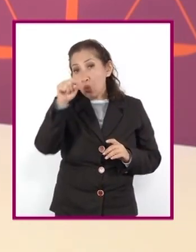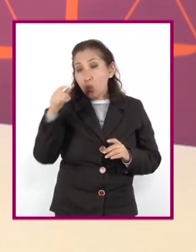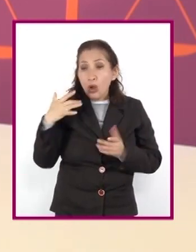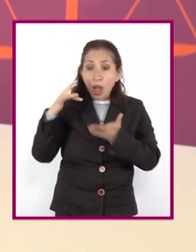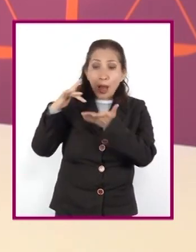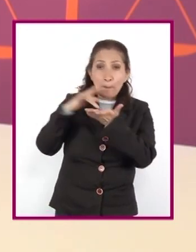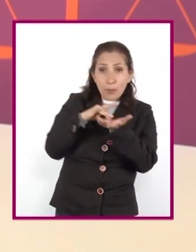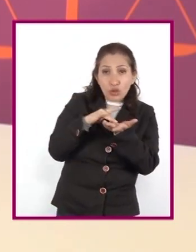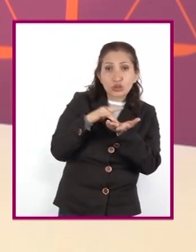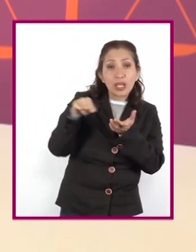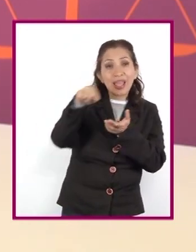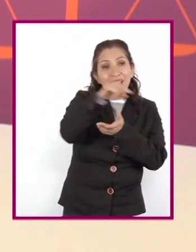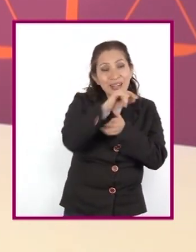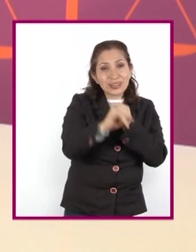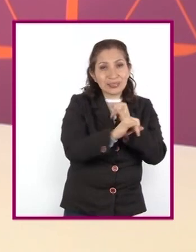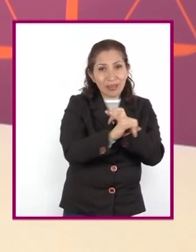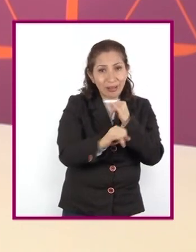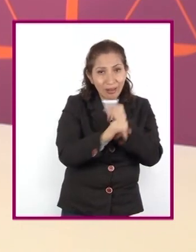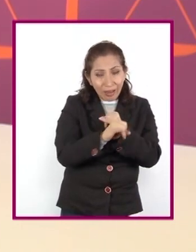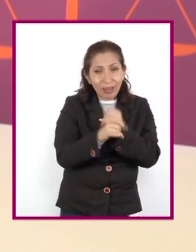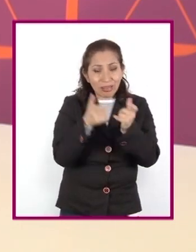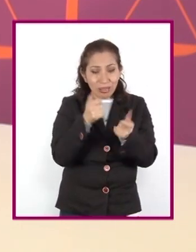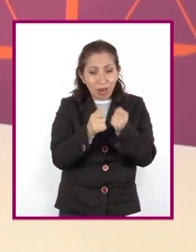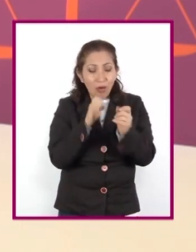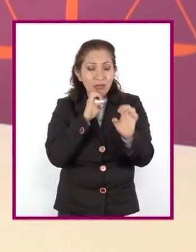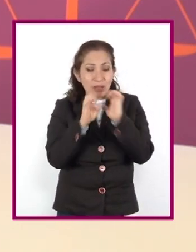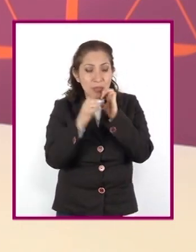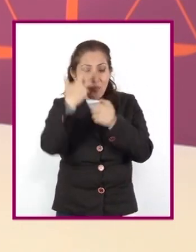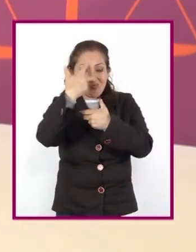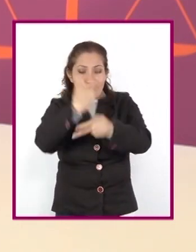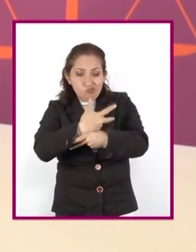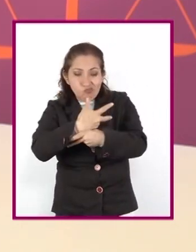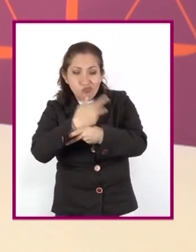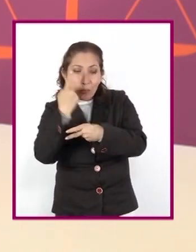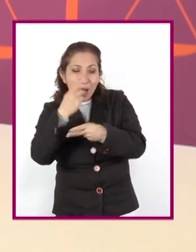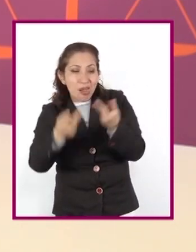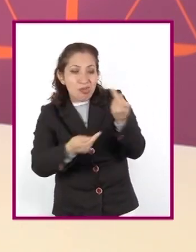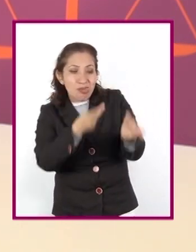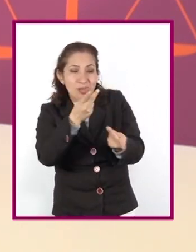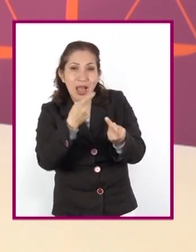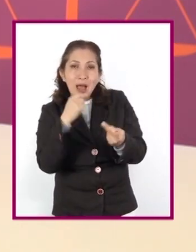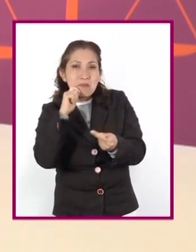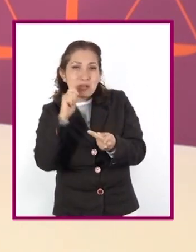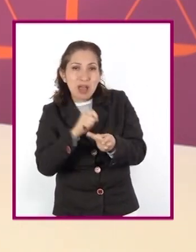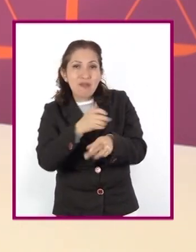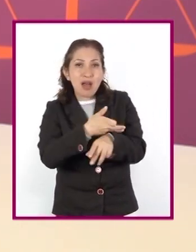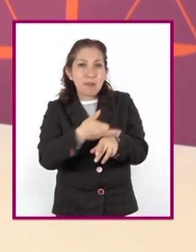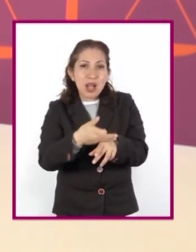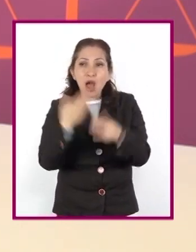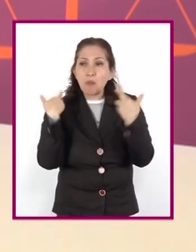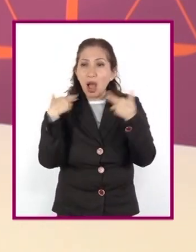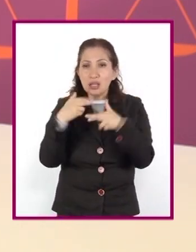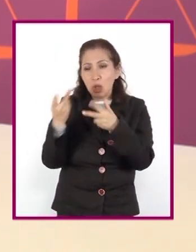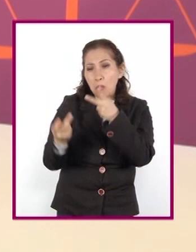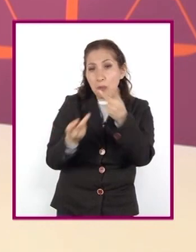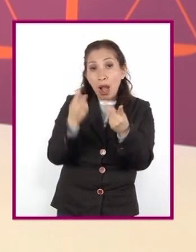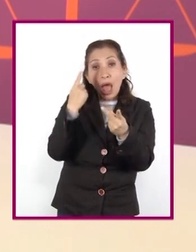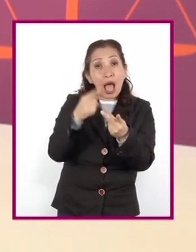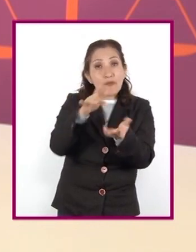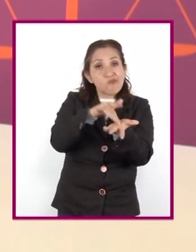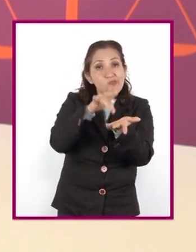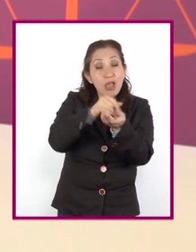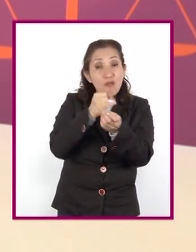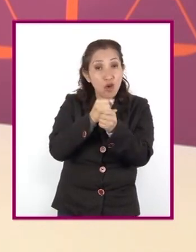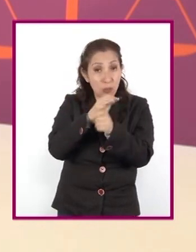apoyen en los medios digitales para entrevistar o encuestar a sus amistades, familiares y docentes para recabar